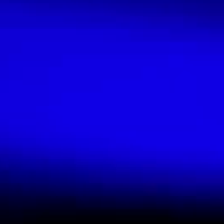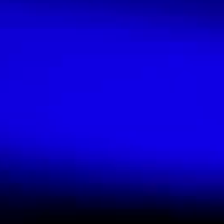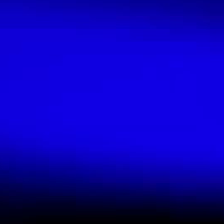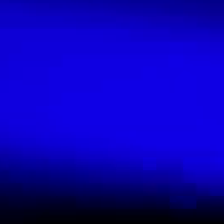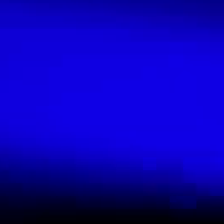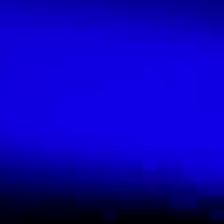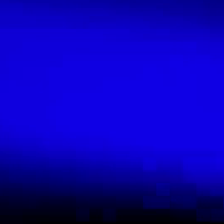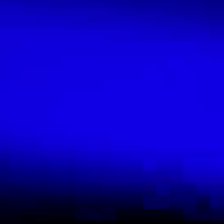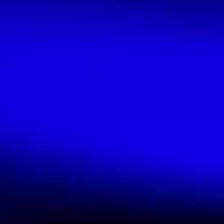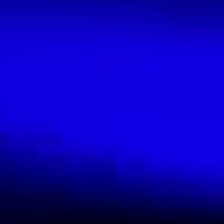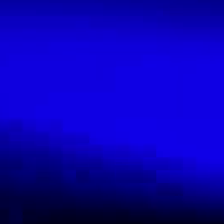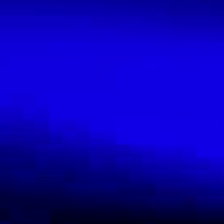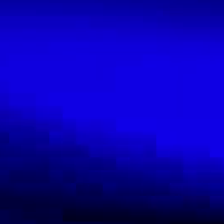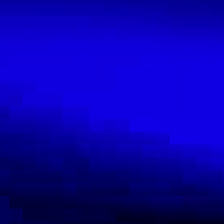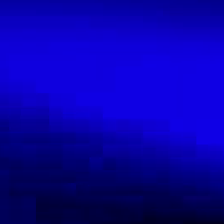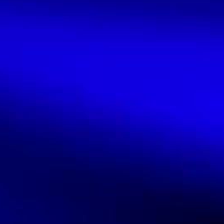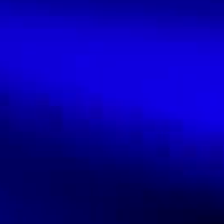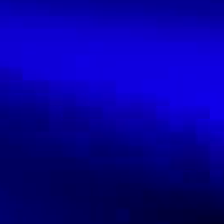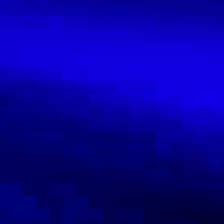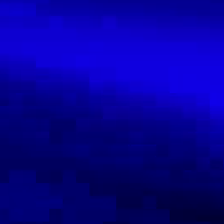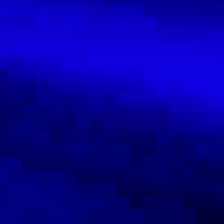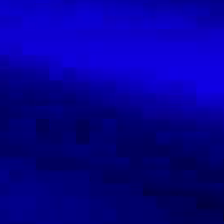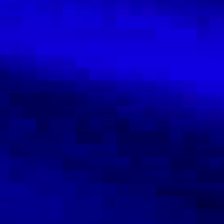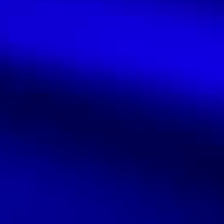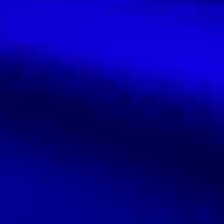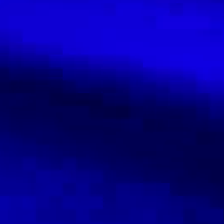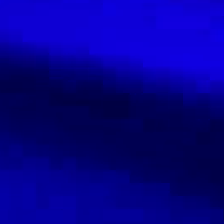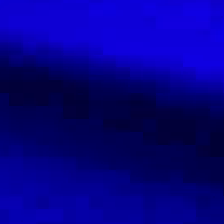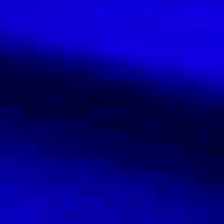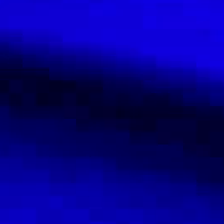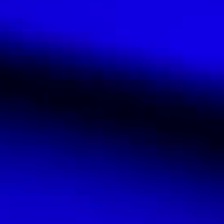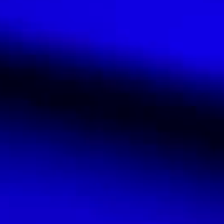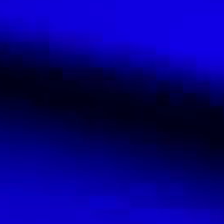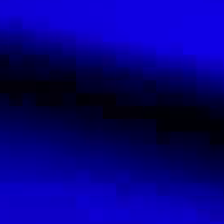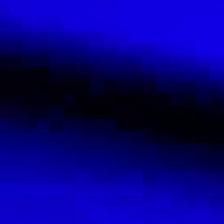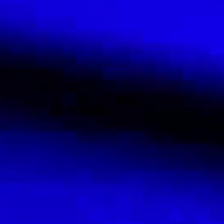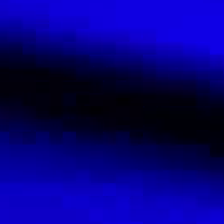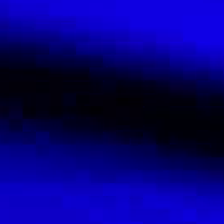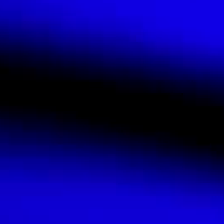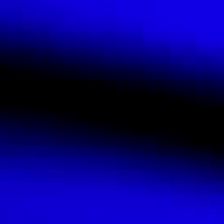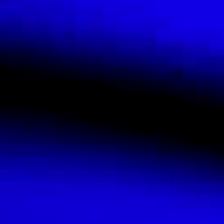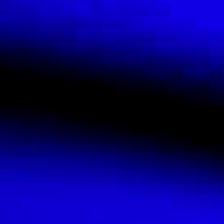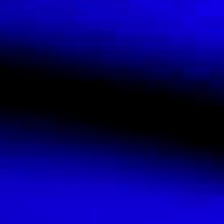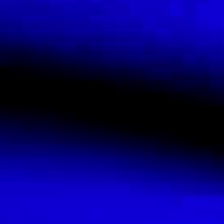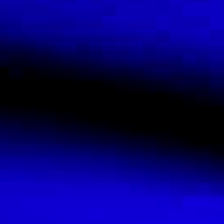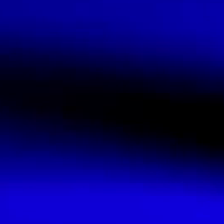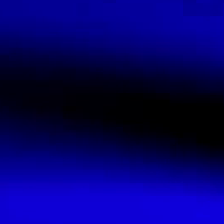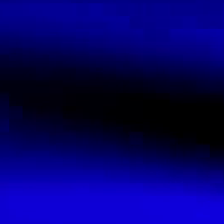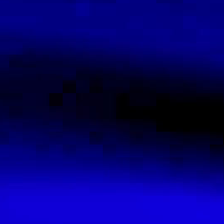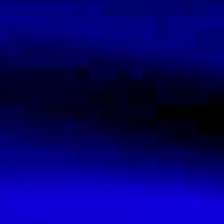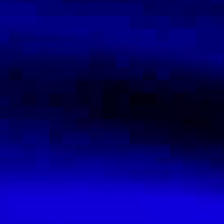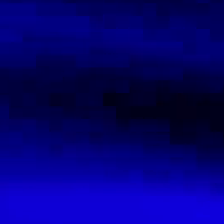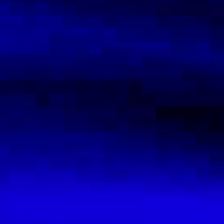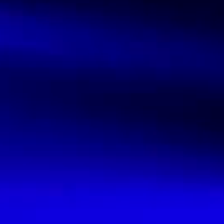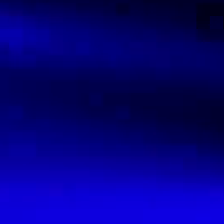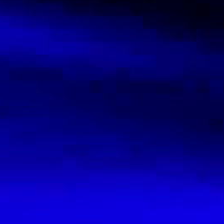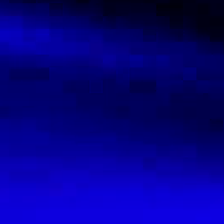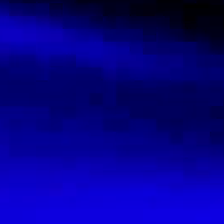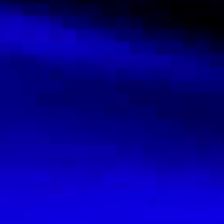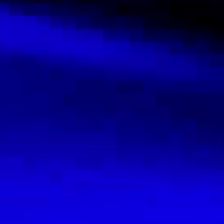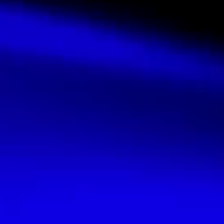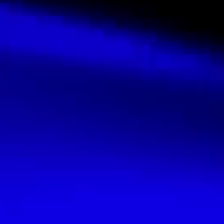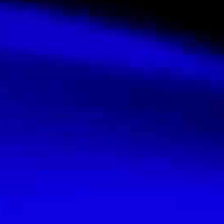ser sancionados con la pena de inhabilitación para el desempeño de funciones públicas hasta por un periodo de 5 años, y se